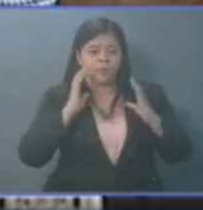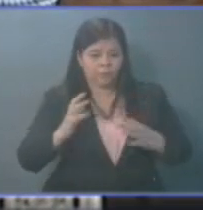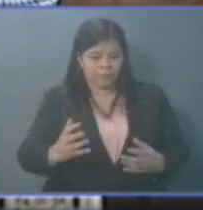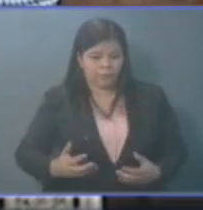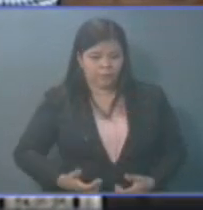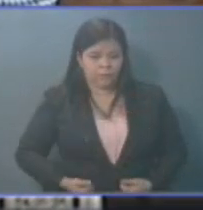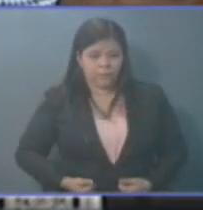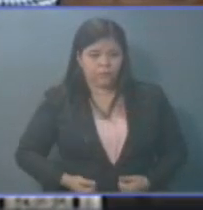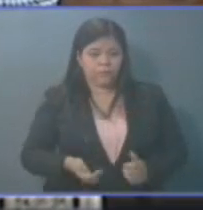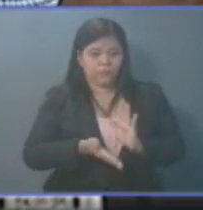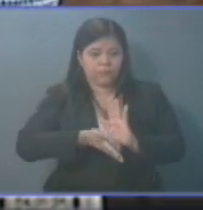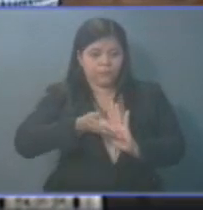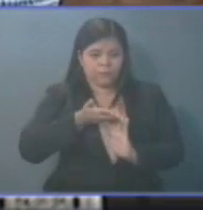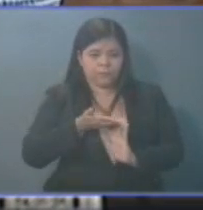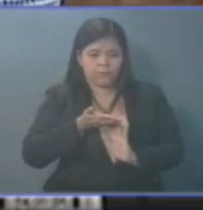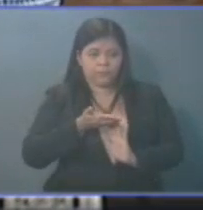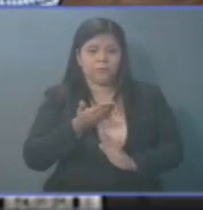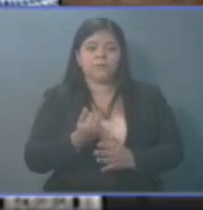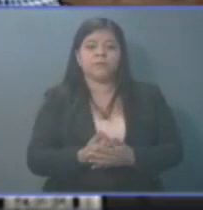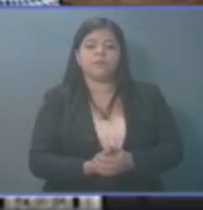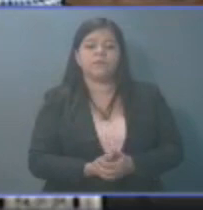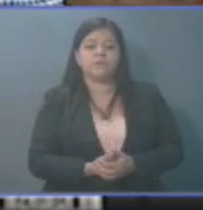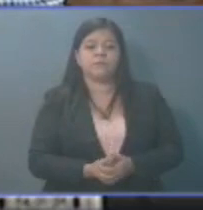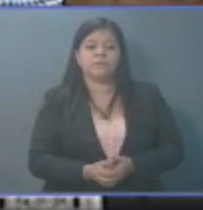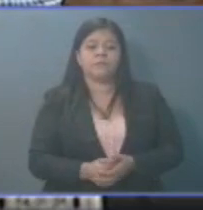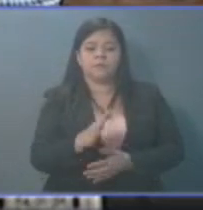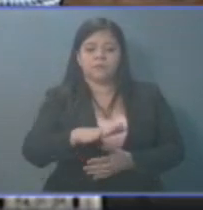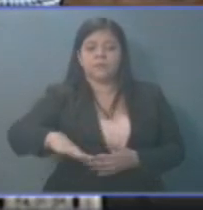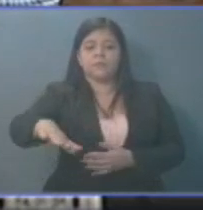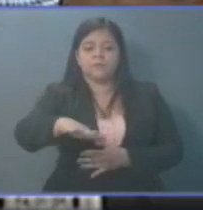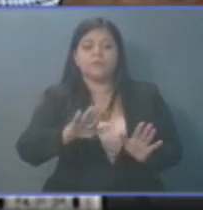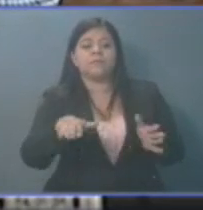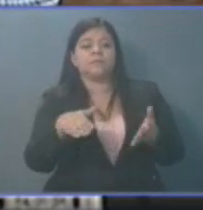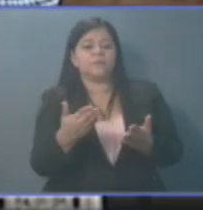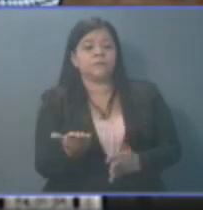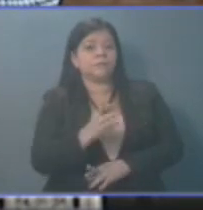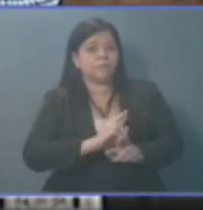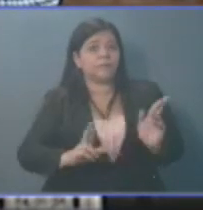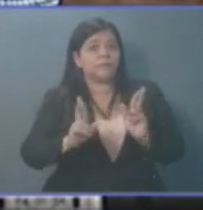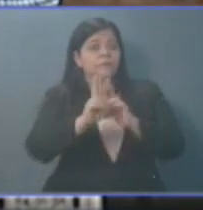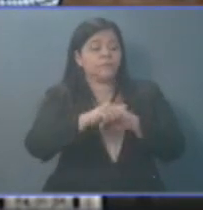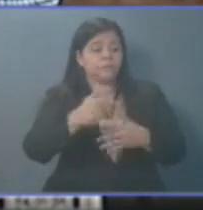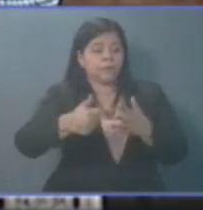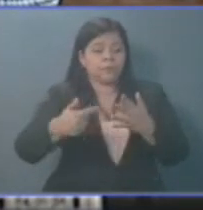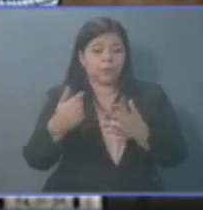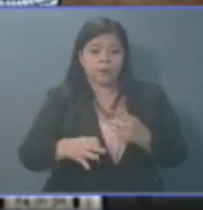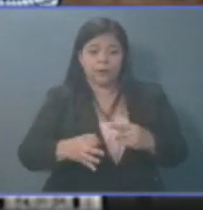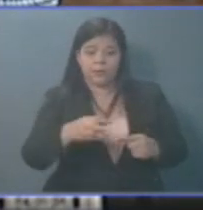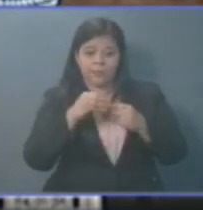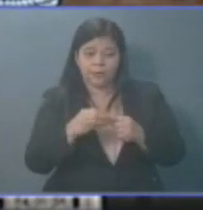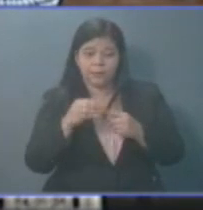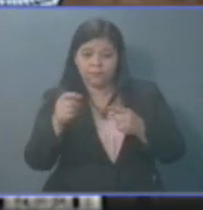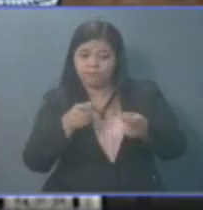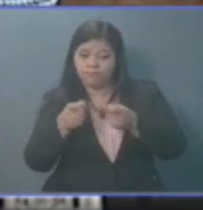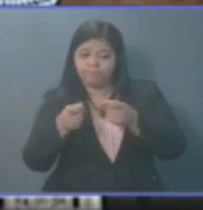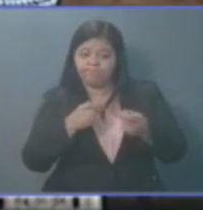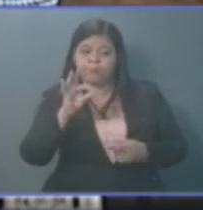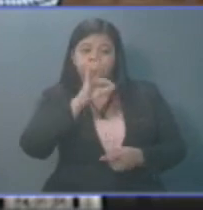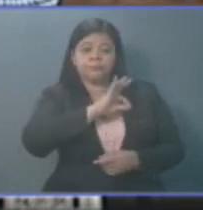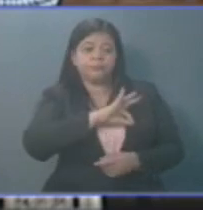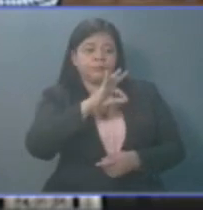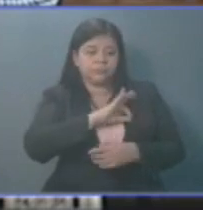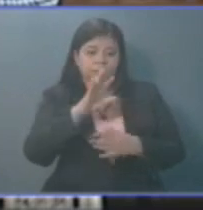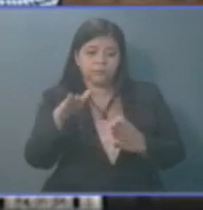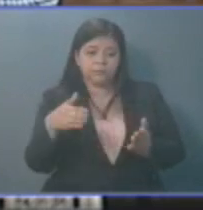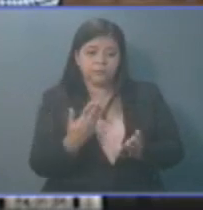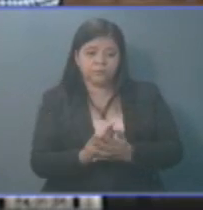y Desarrollo Territorial, en el sentido se reforme la ley especial para regular los beneficios y